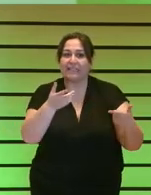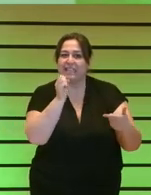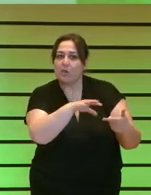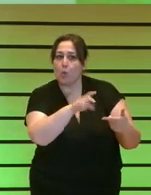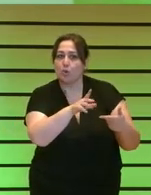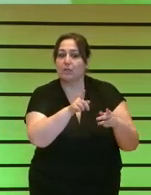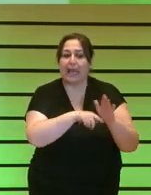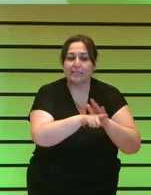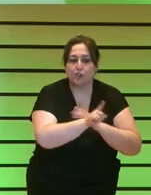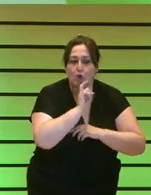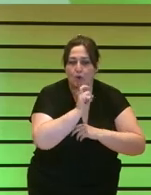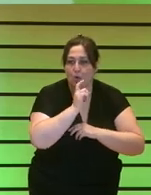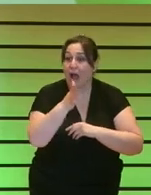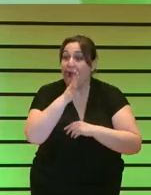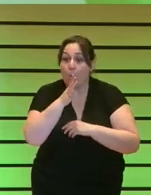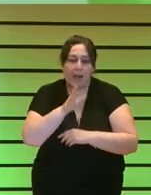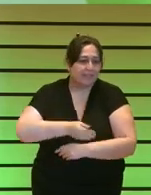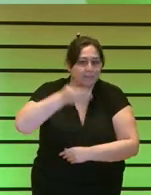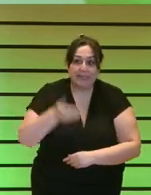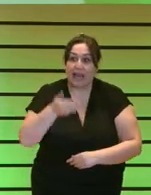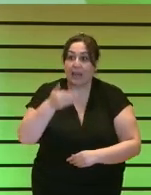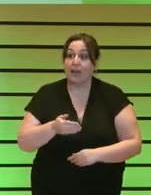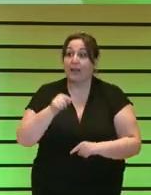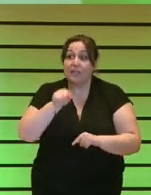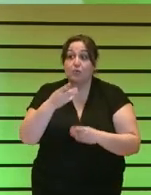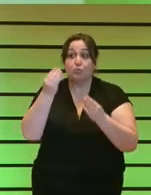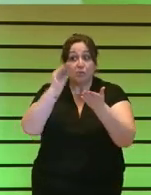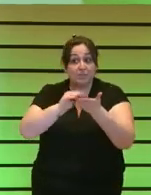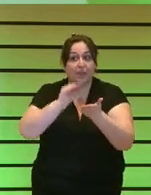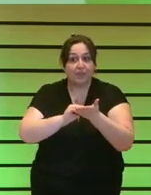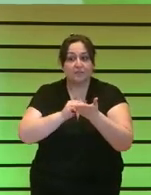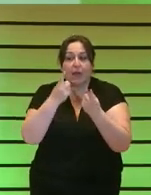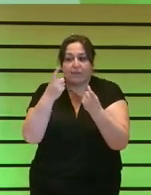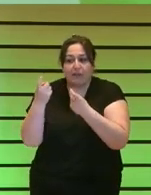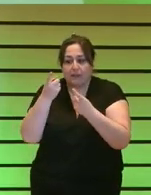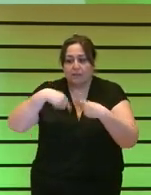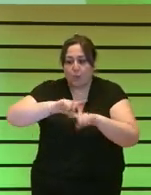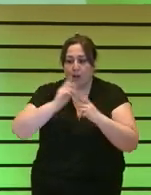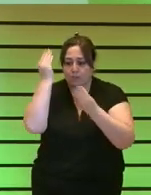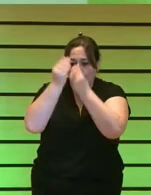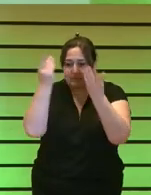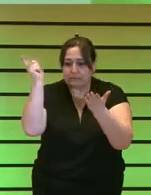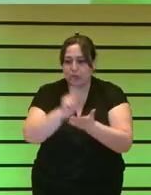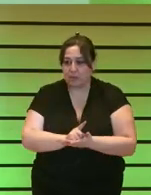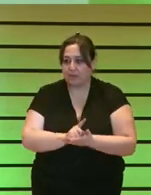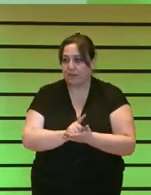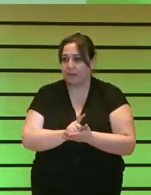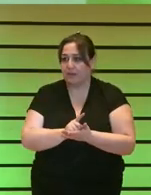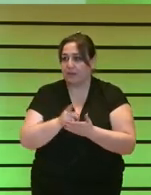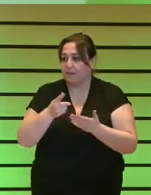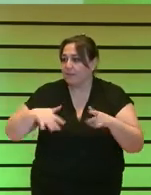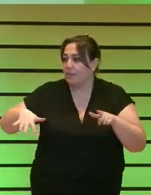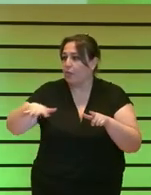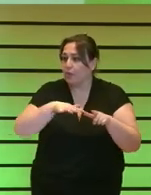que es absolutamente vital Y eso muchas veces va a implicar replantear un taller ocupacional